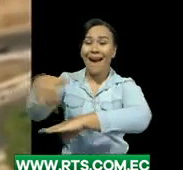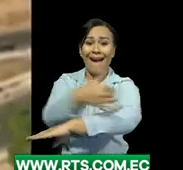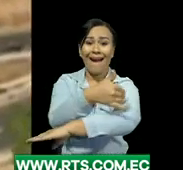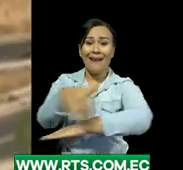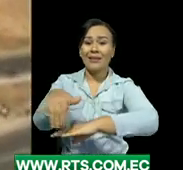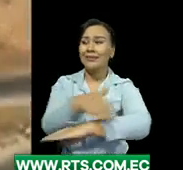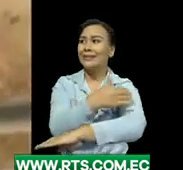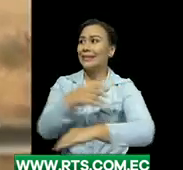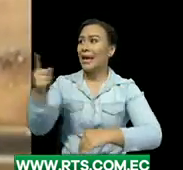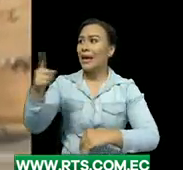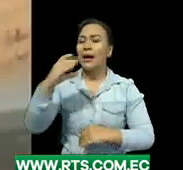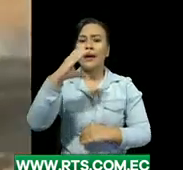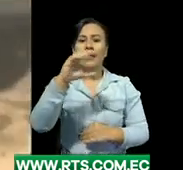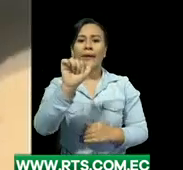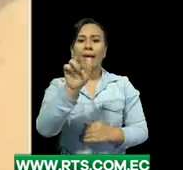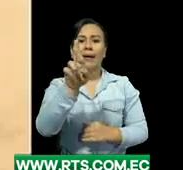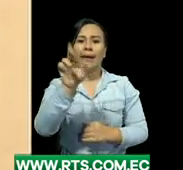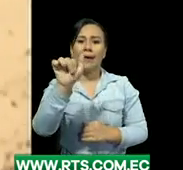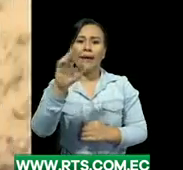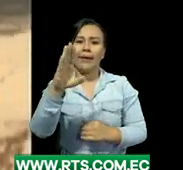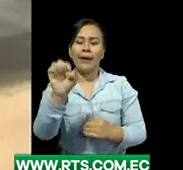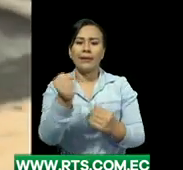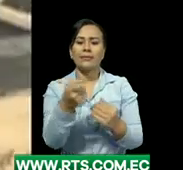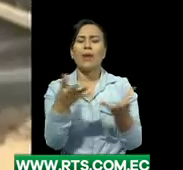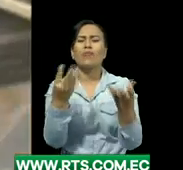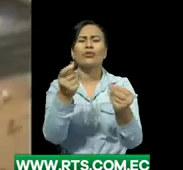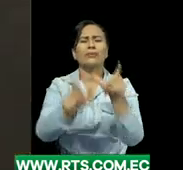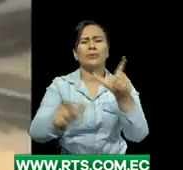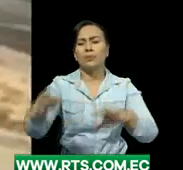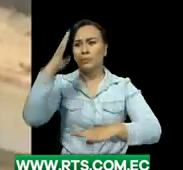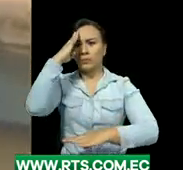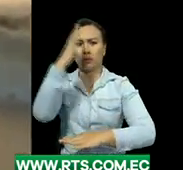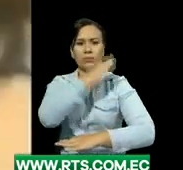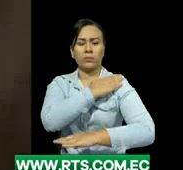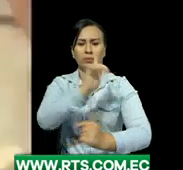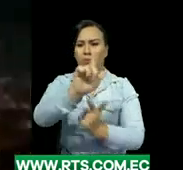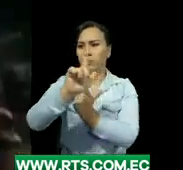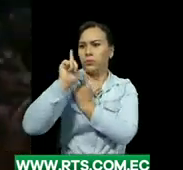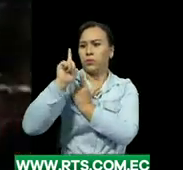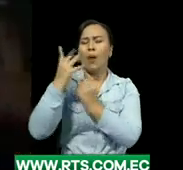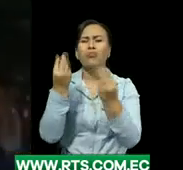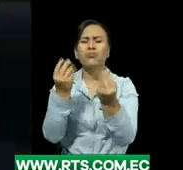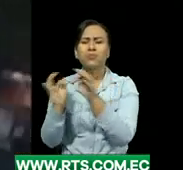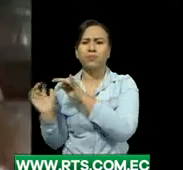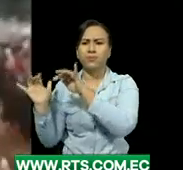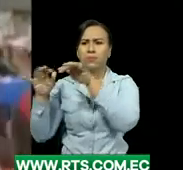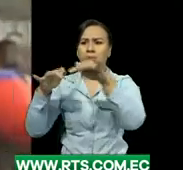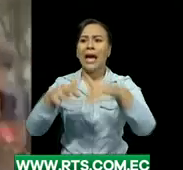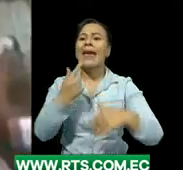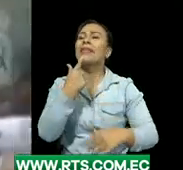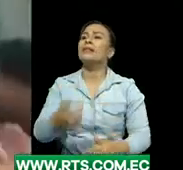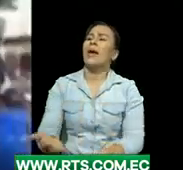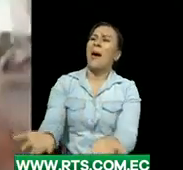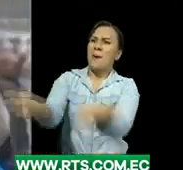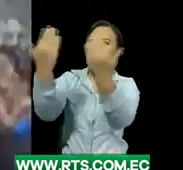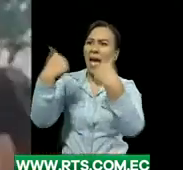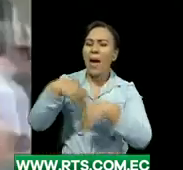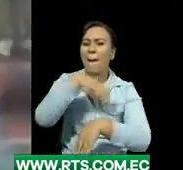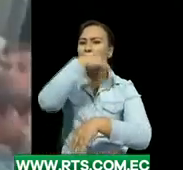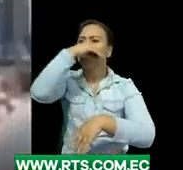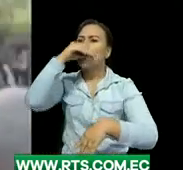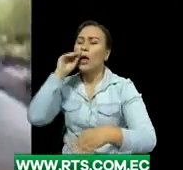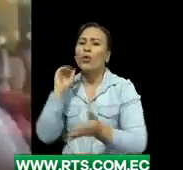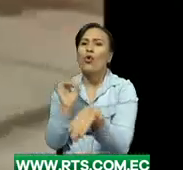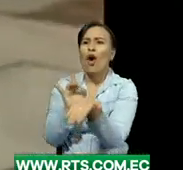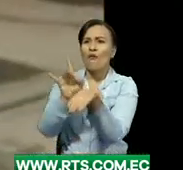Las calles de Caracas se llenaron de militares, manifestantes y demás, los cuales exigían la salida de Nicolás Maduro, presidente de la